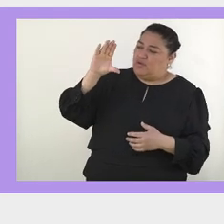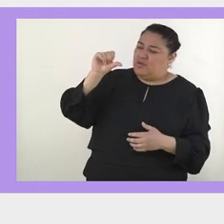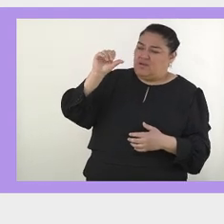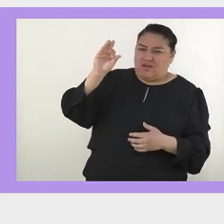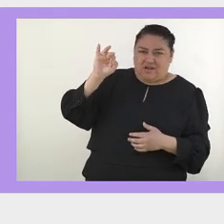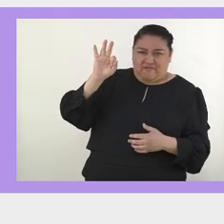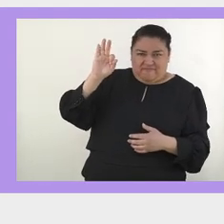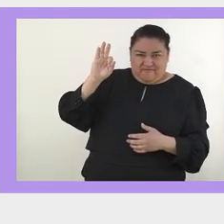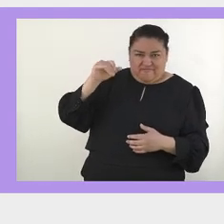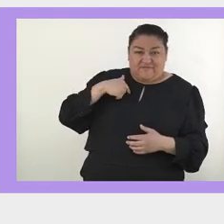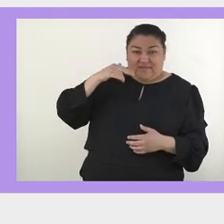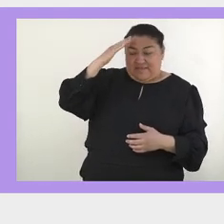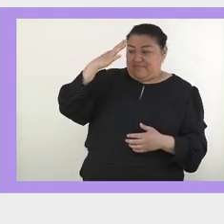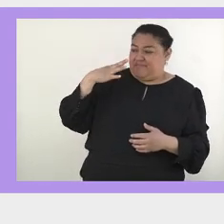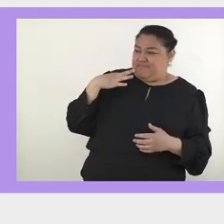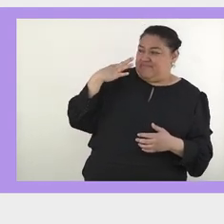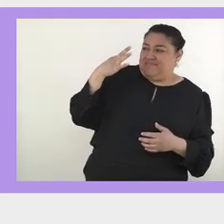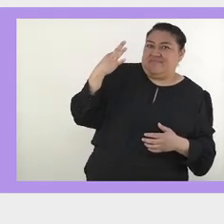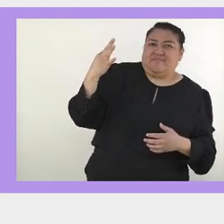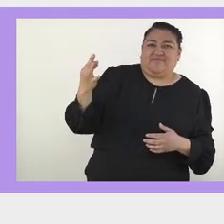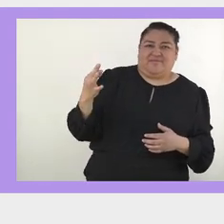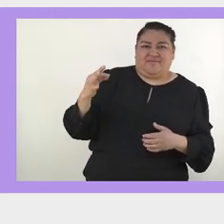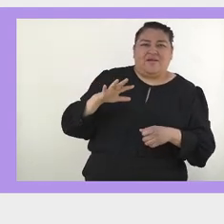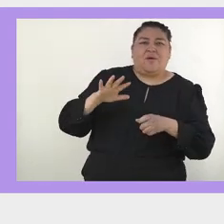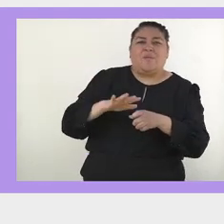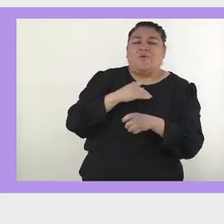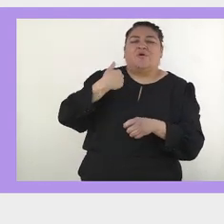en creación de contenido femenil